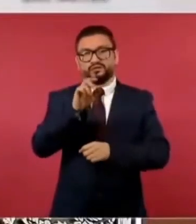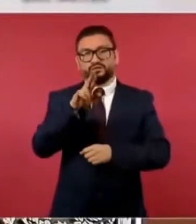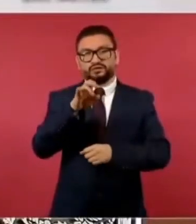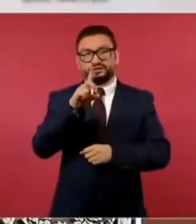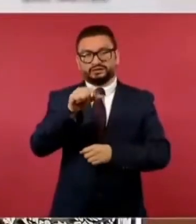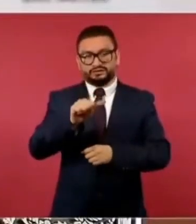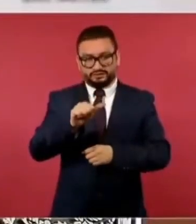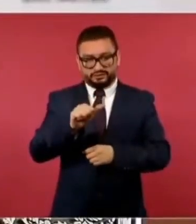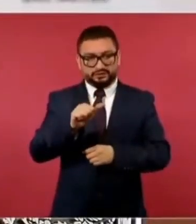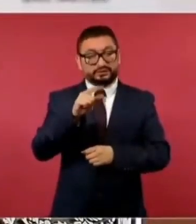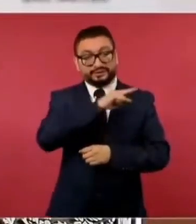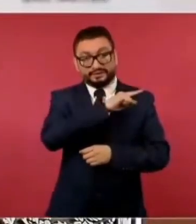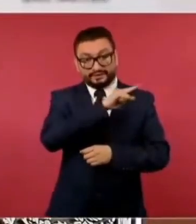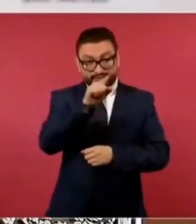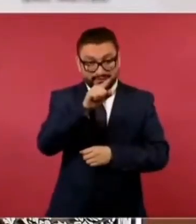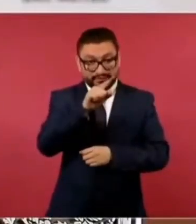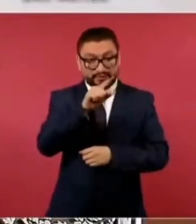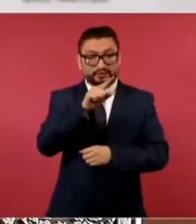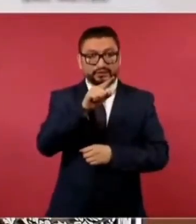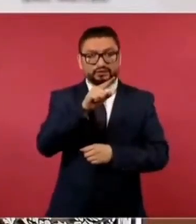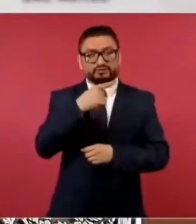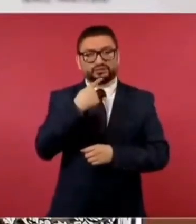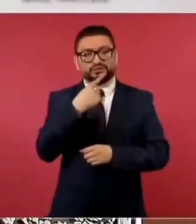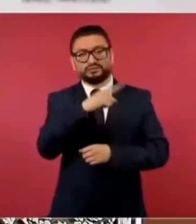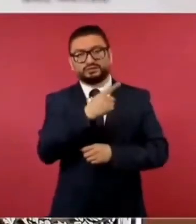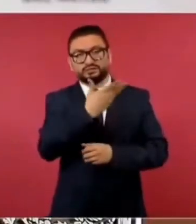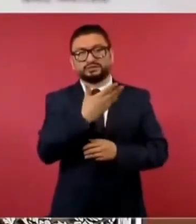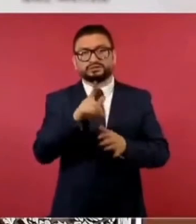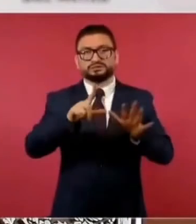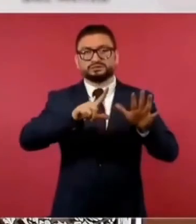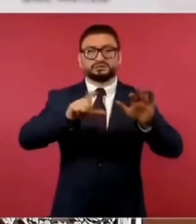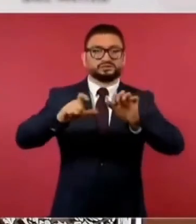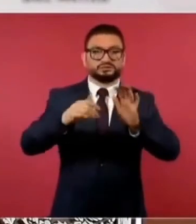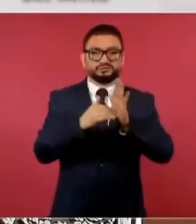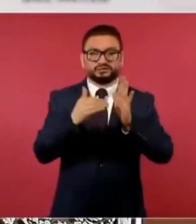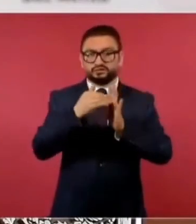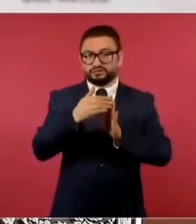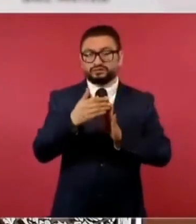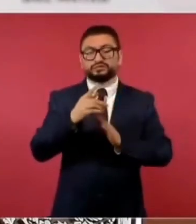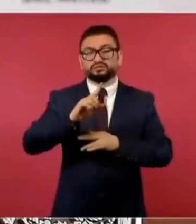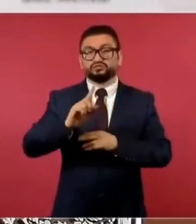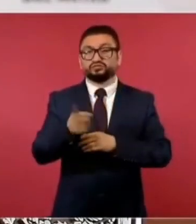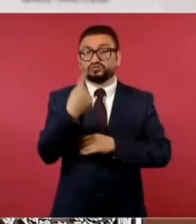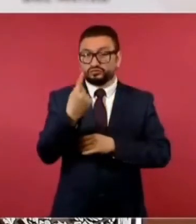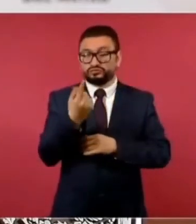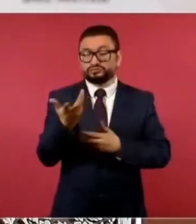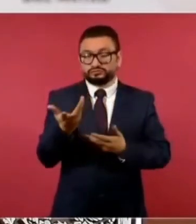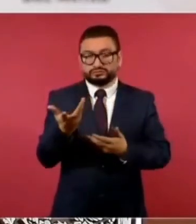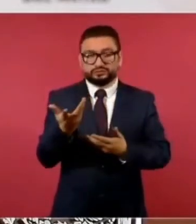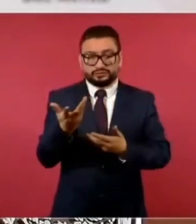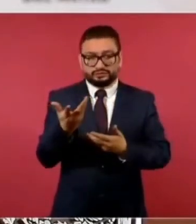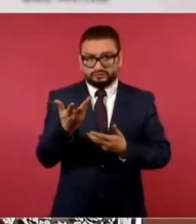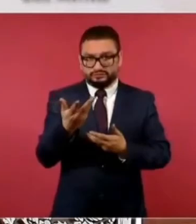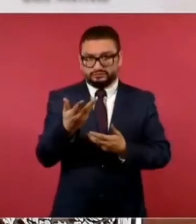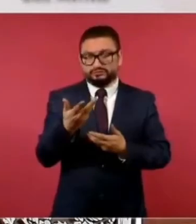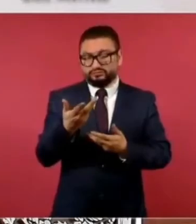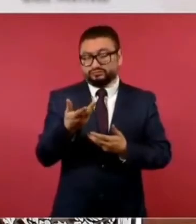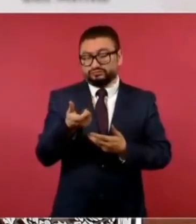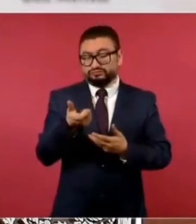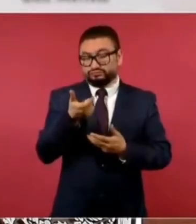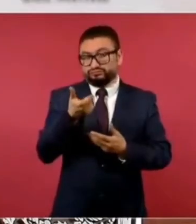por los cuales estamos reclamando casi 700 millones de dólares, que no es cualquier cosa.